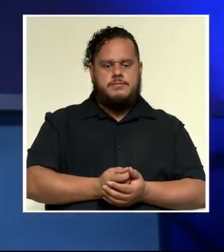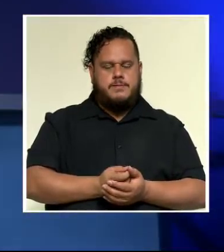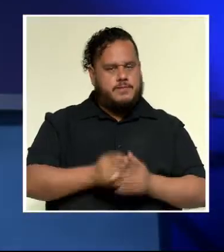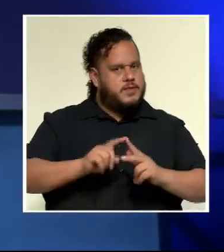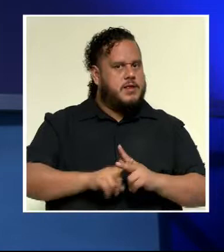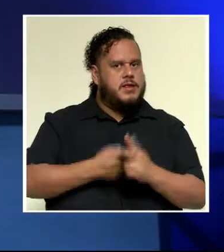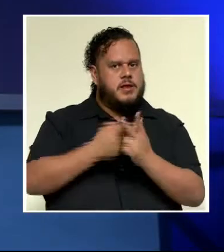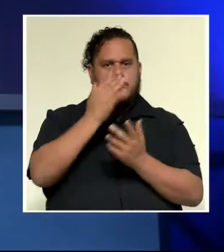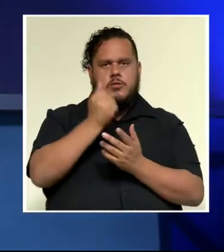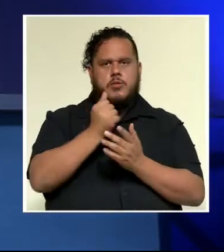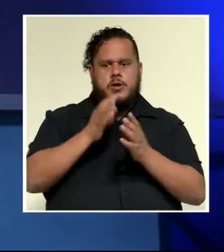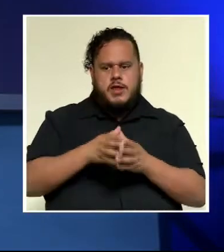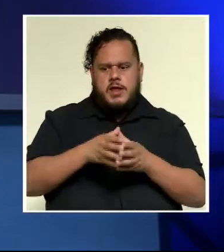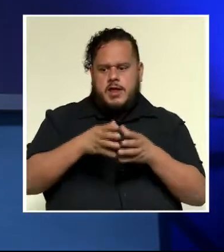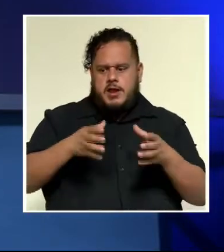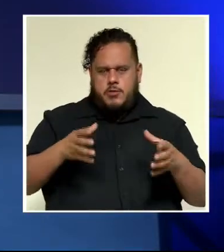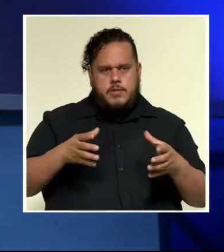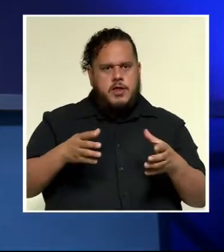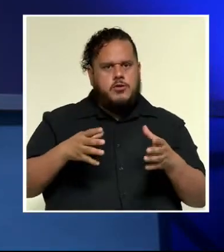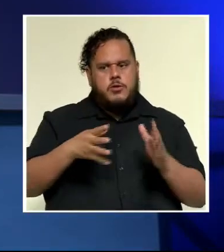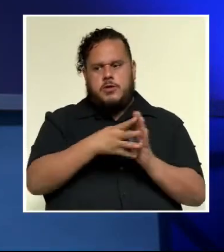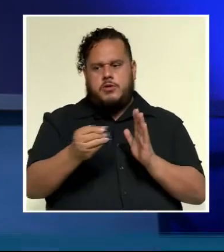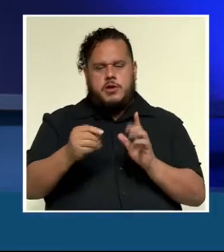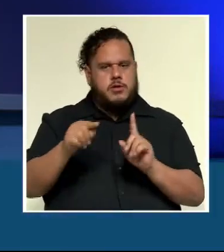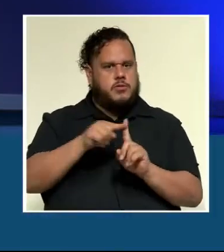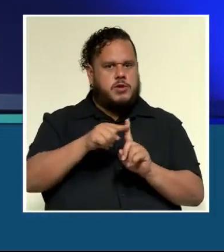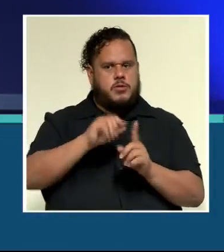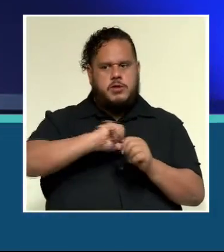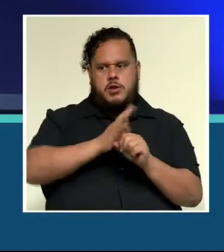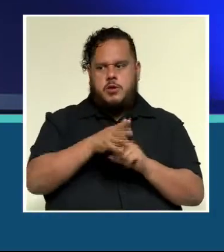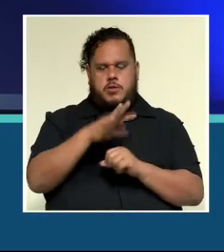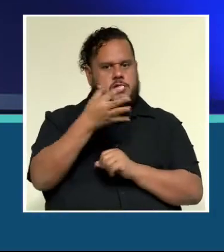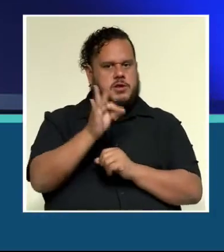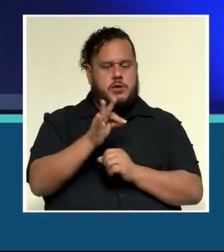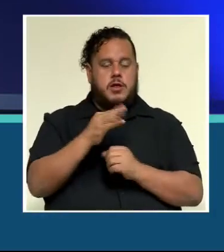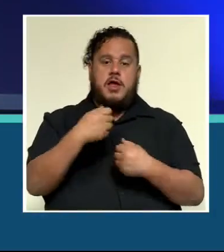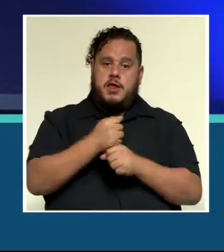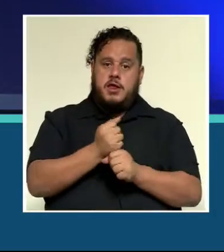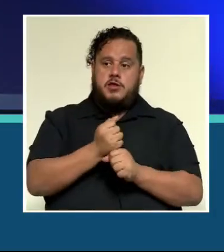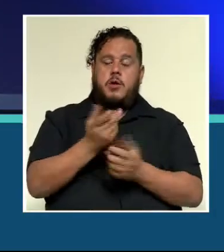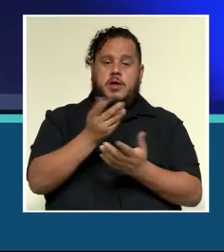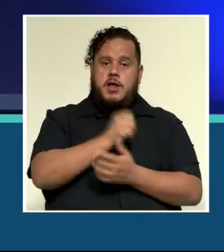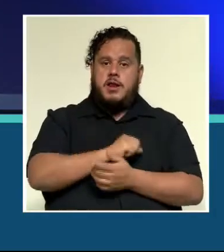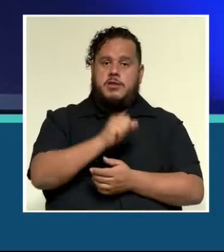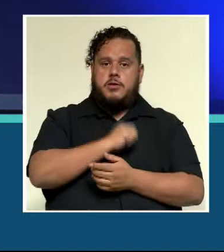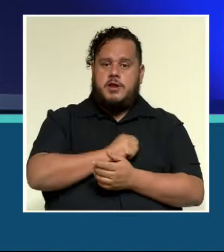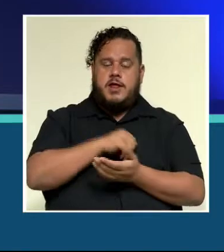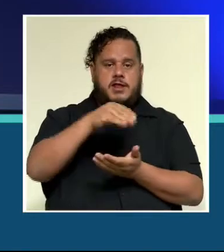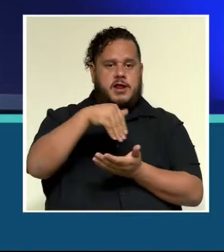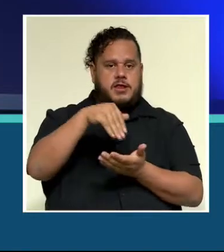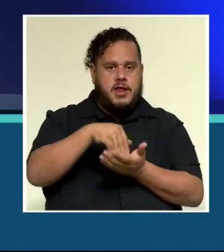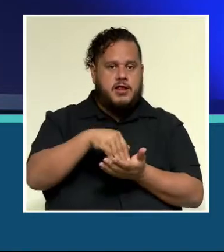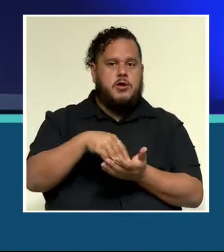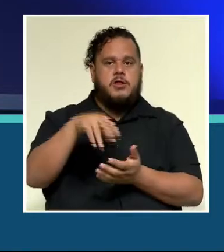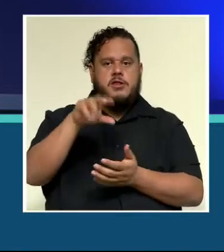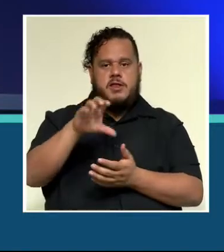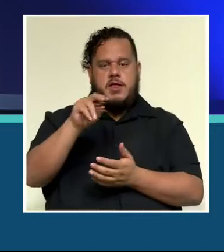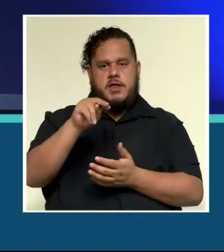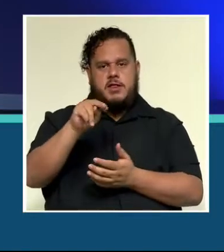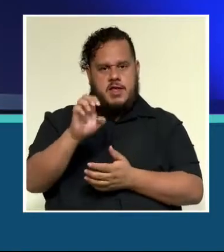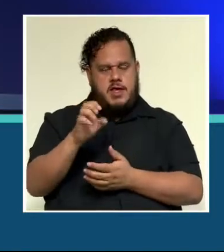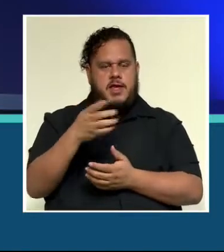Iniciamos porque el aumento de casos positivos de COVID-19 provocó que las autoridades del Centro de Operaciones de Emergencias